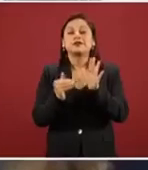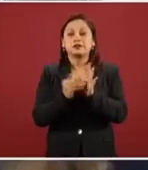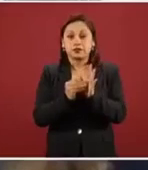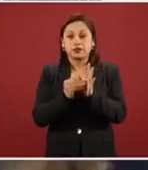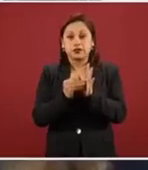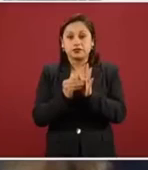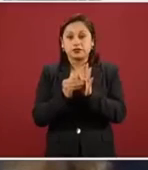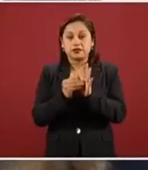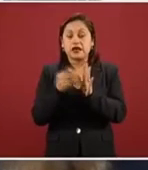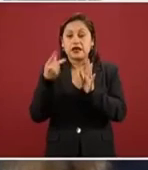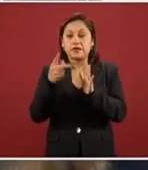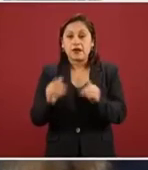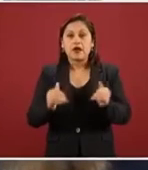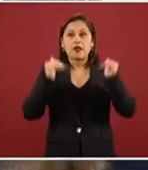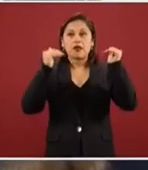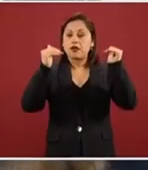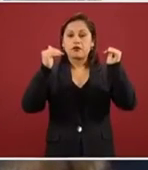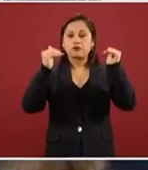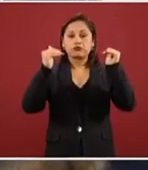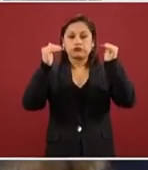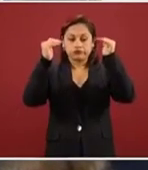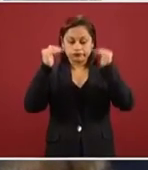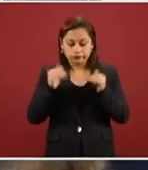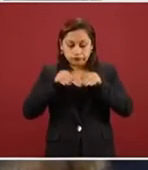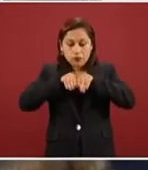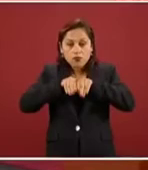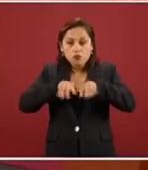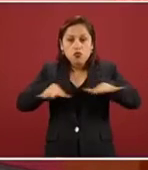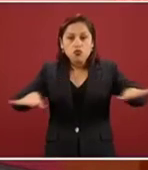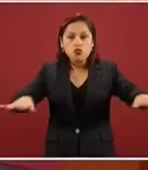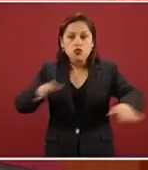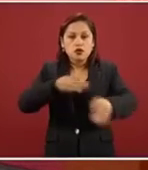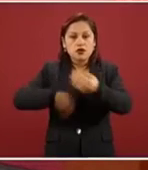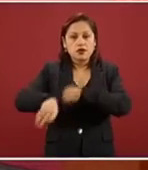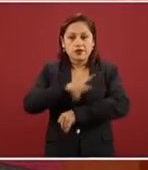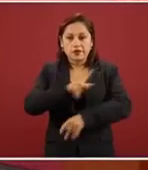abajo, en beneficio del pueblo.